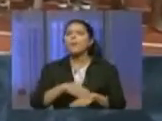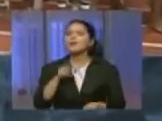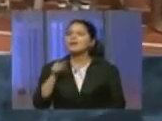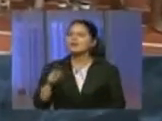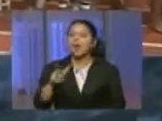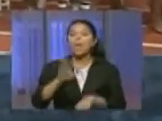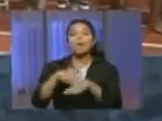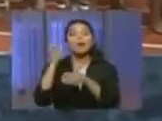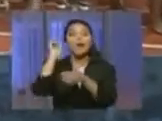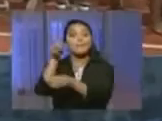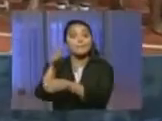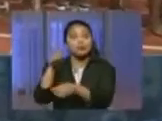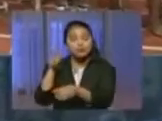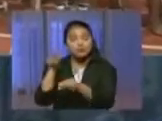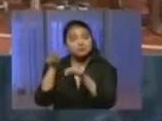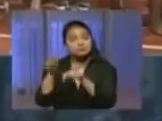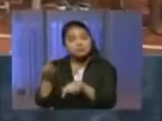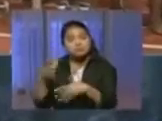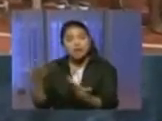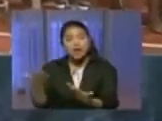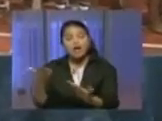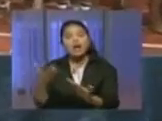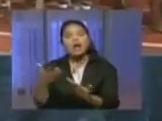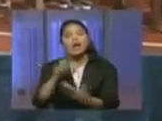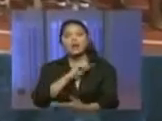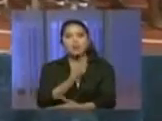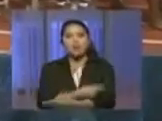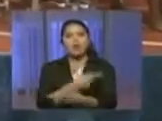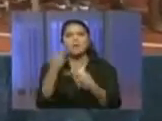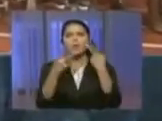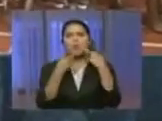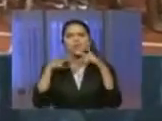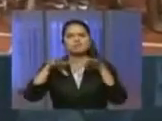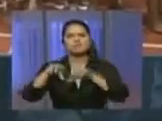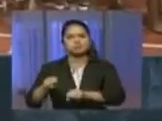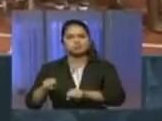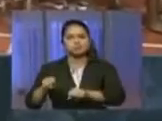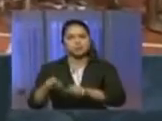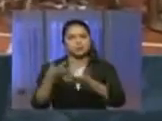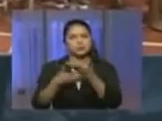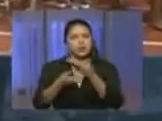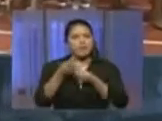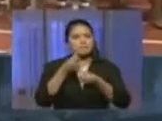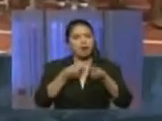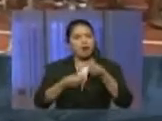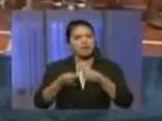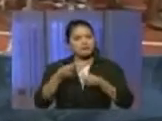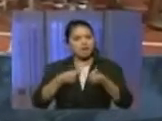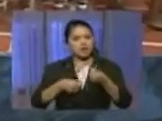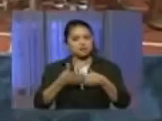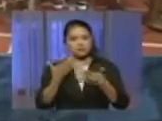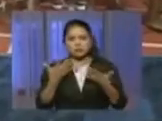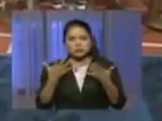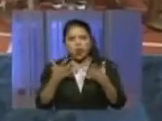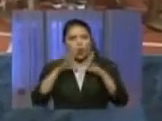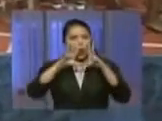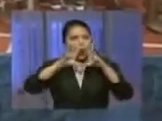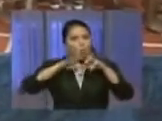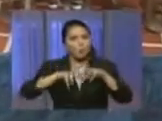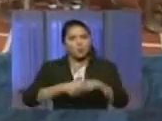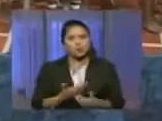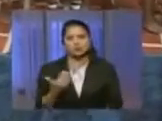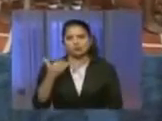Amazona bueno el poder político está secuestrado en manos de una mafia una mafia corrupta